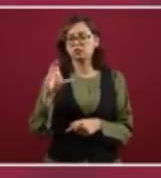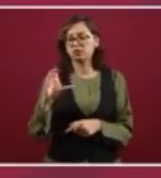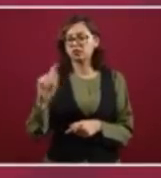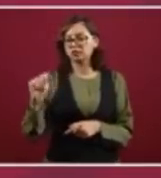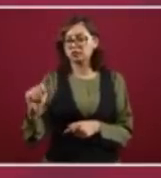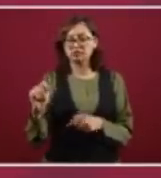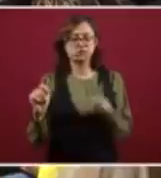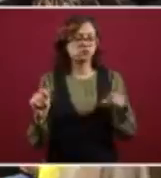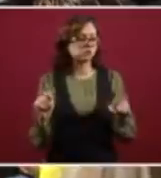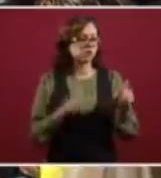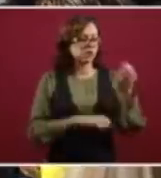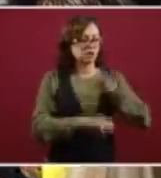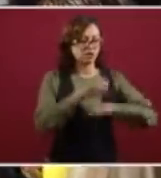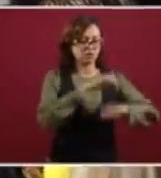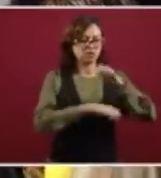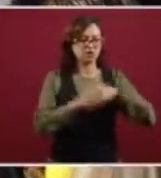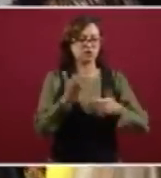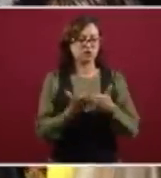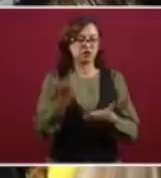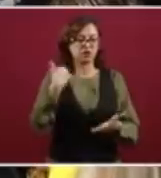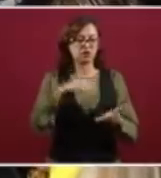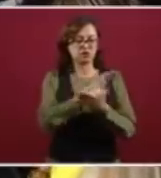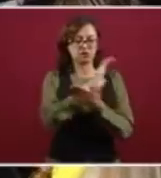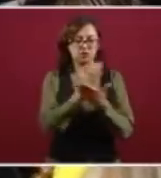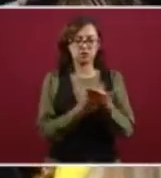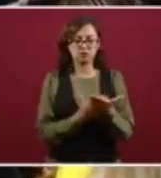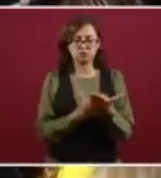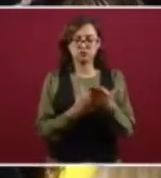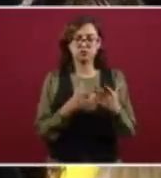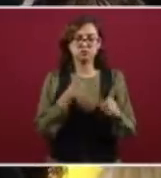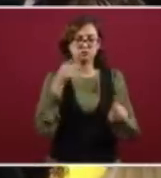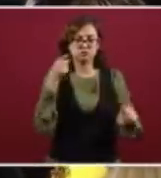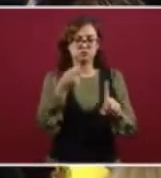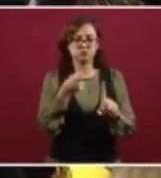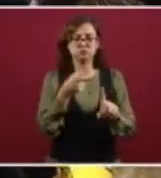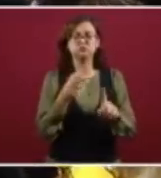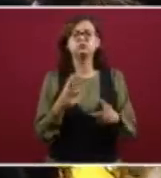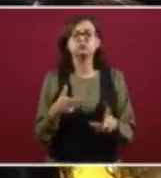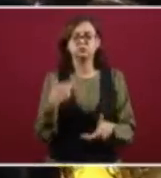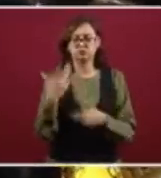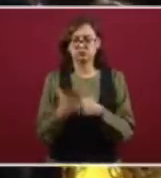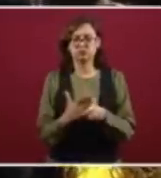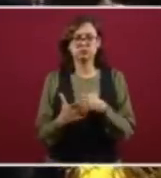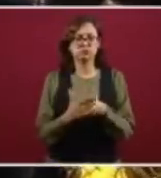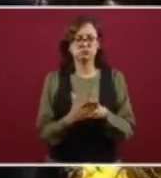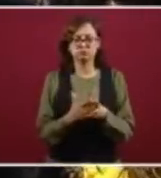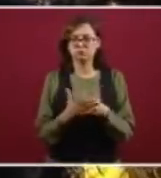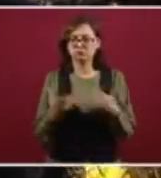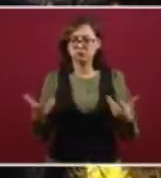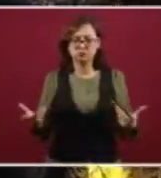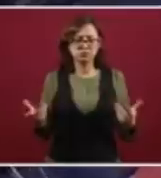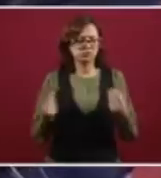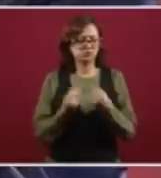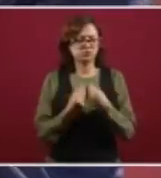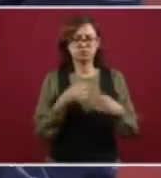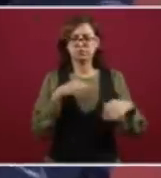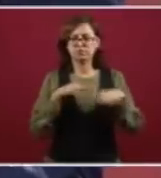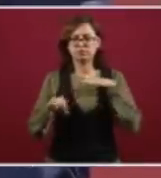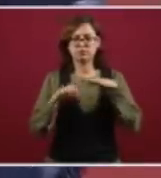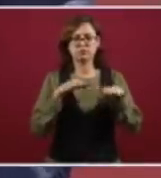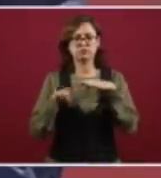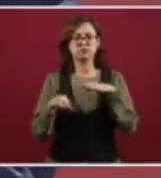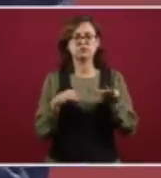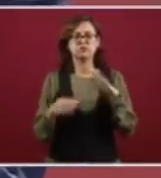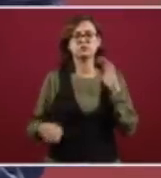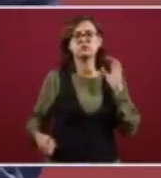ya tenía un contrato para este propósito y se va a trabajar de manera conjunta con la